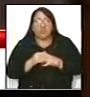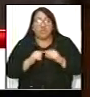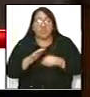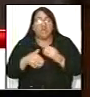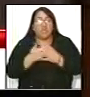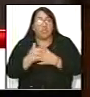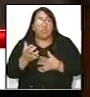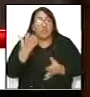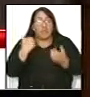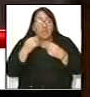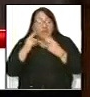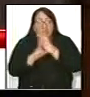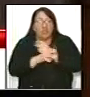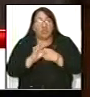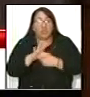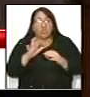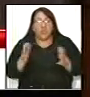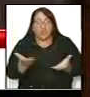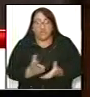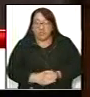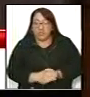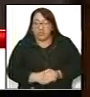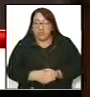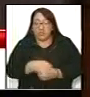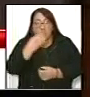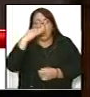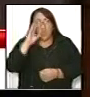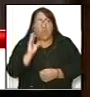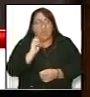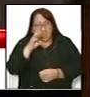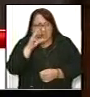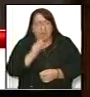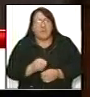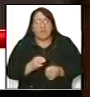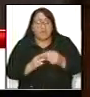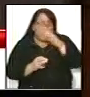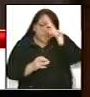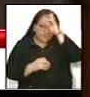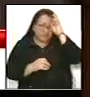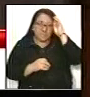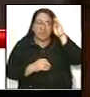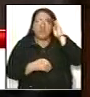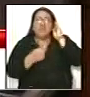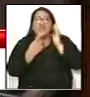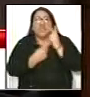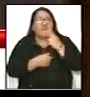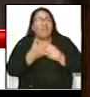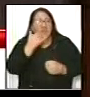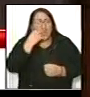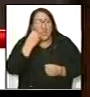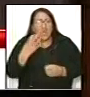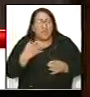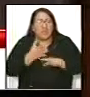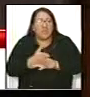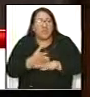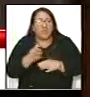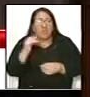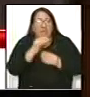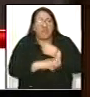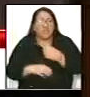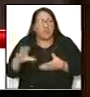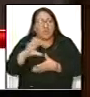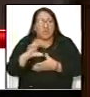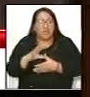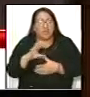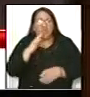expoliando a Venezuela de sus recursos. Cuba, digámoslo con todas las palabras. ¡Qué vergüenza invadir a un país sudamericano bajo